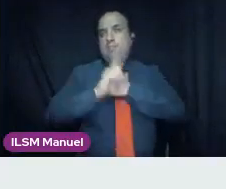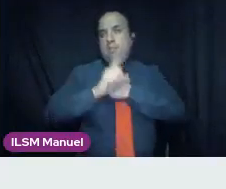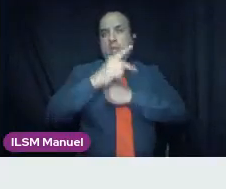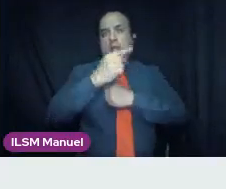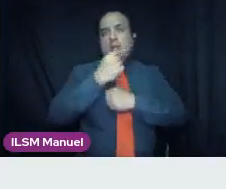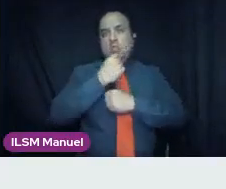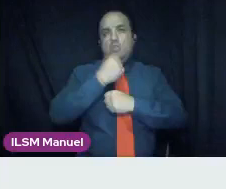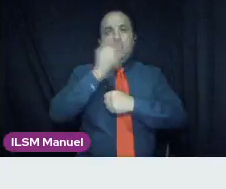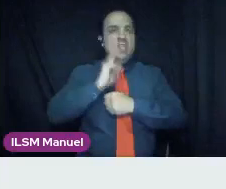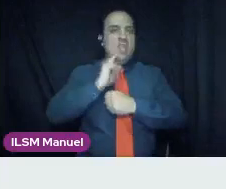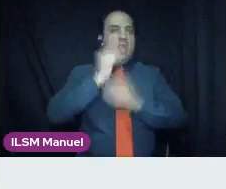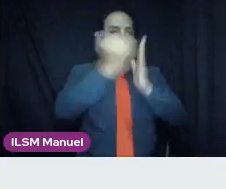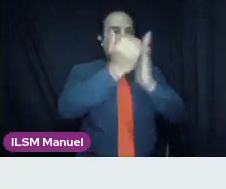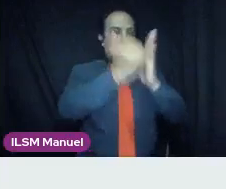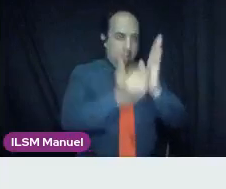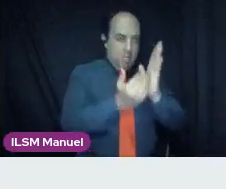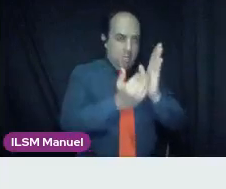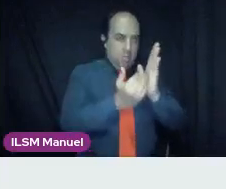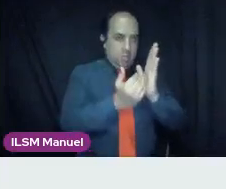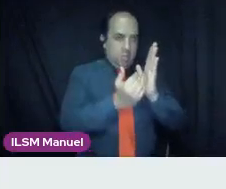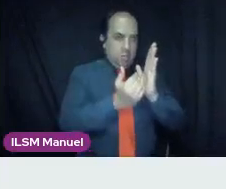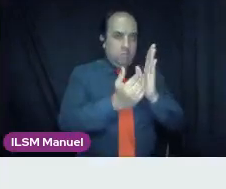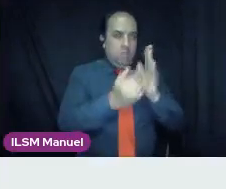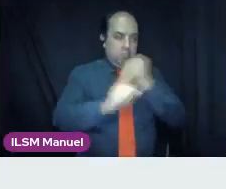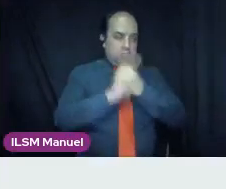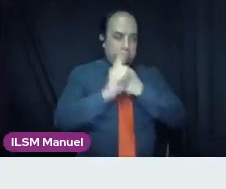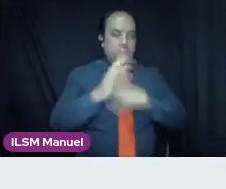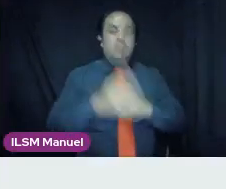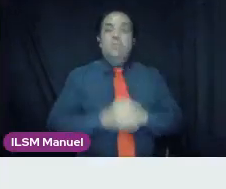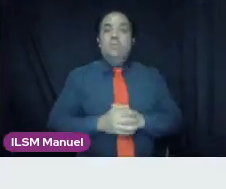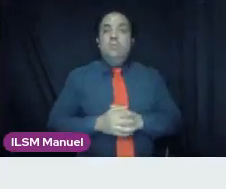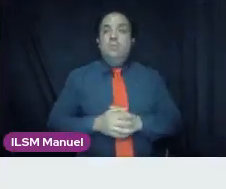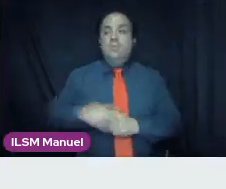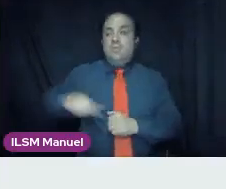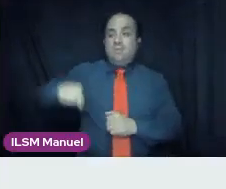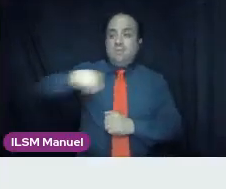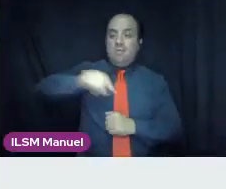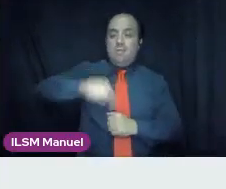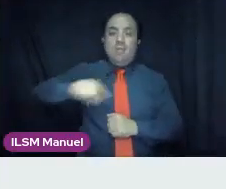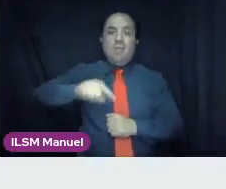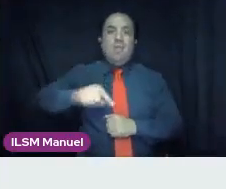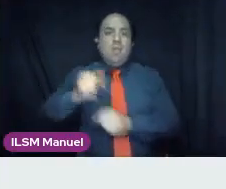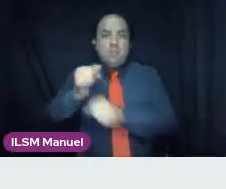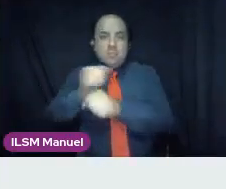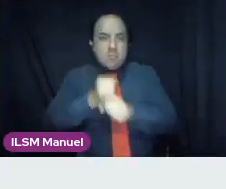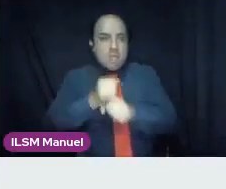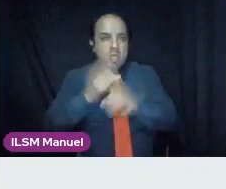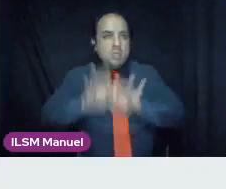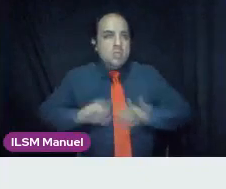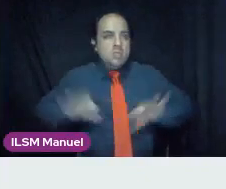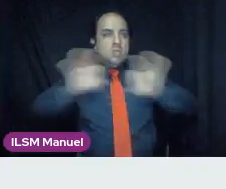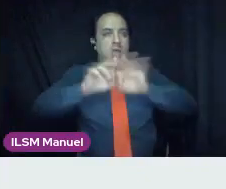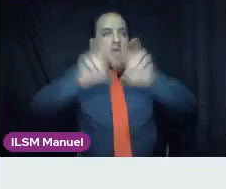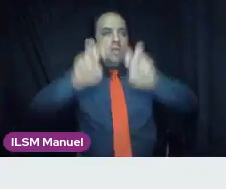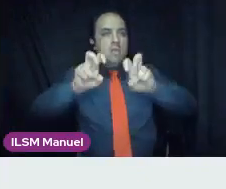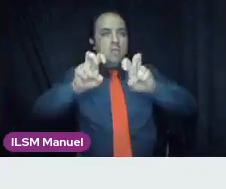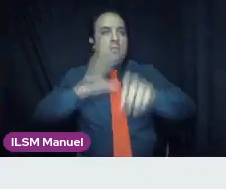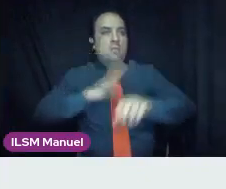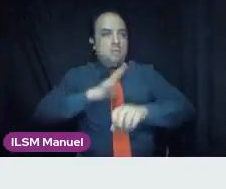niñas. Para ello, los investigadores tuvieron un punto bastante importante en